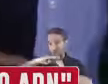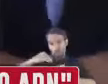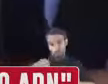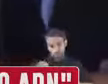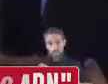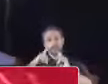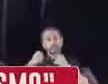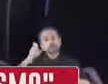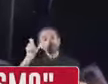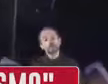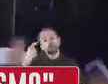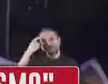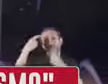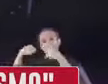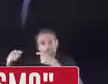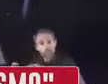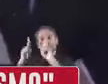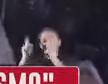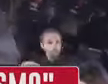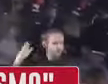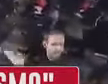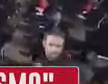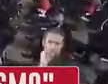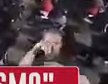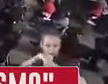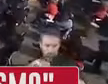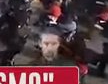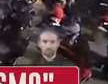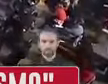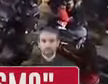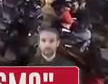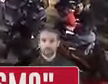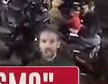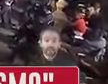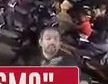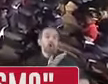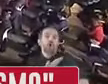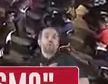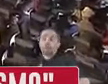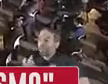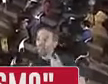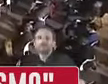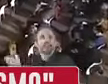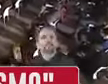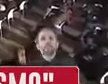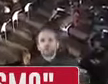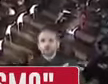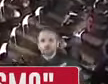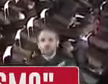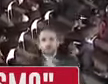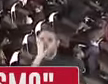para los que no piensan para todos gobernamos así para todos nunca le preguntamos